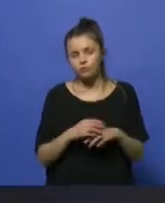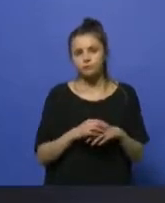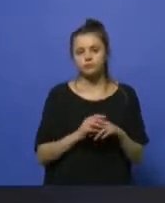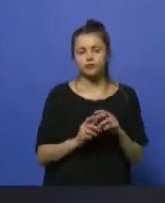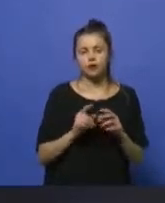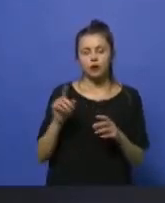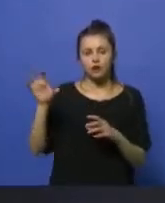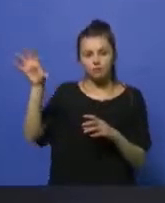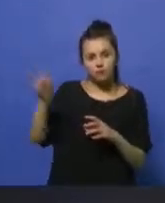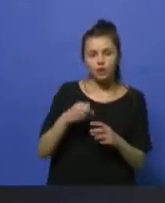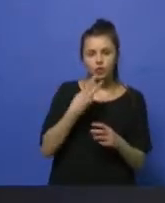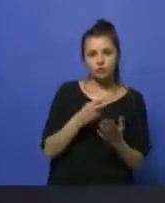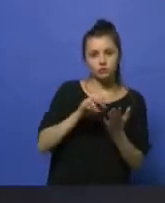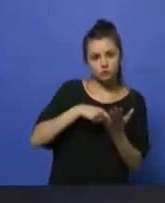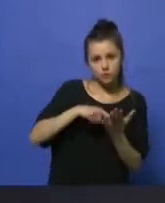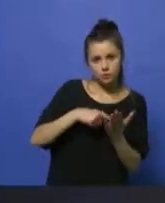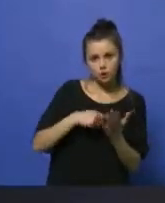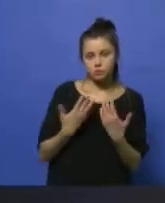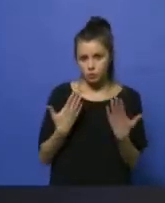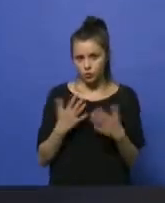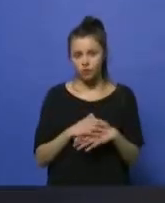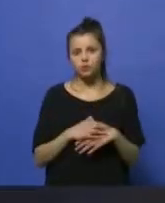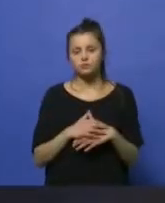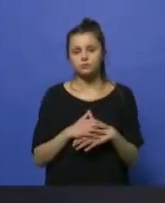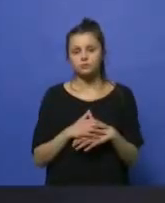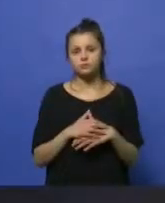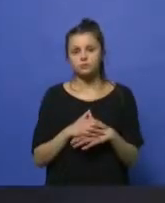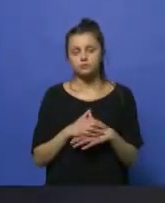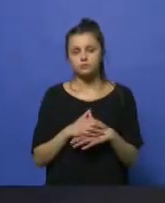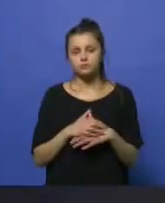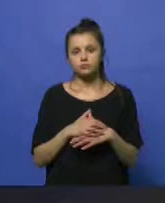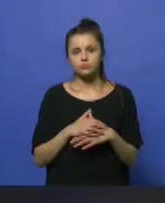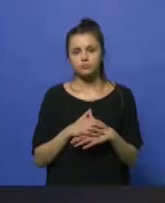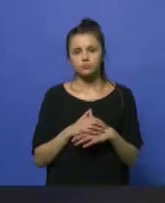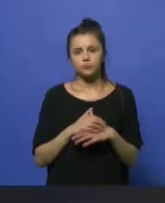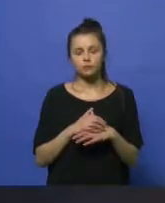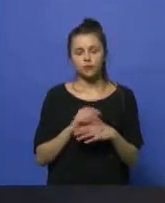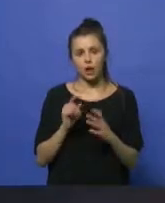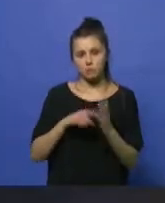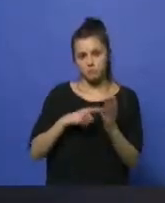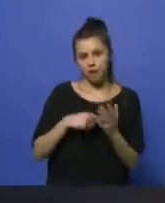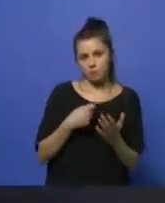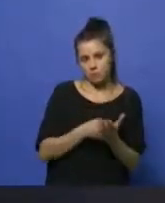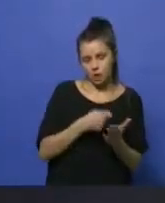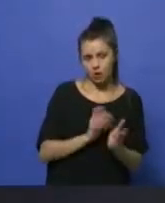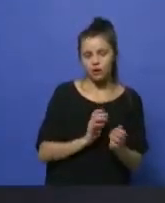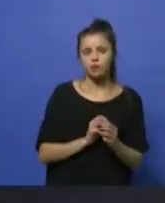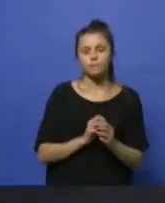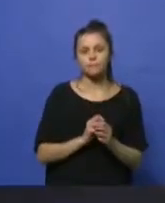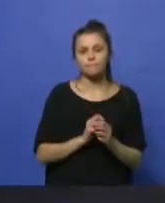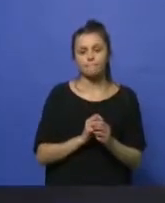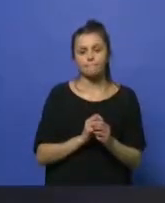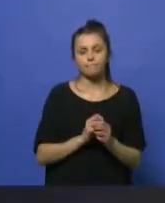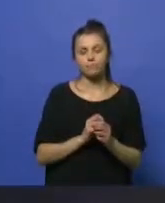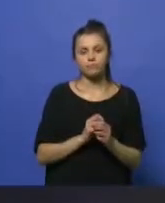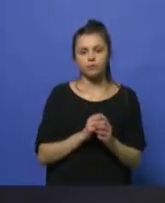celulares podés venir. A ver, ojo. Sí. Pasando celulares personales tiene un arancel, sí, en todos casos. O sea que no se puede traer de forma.